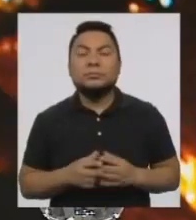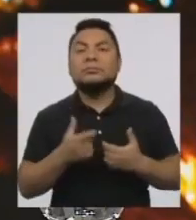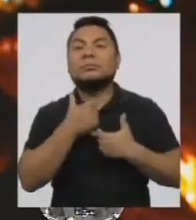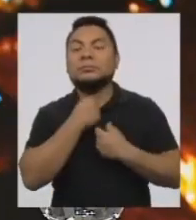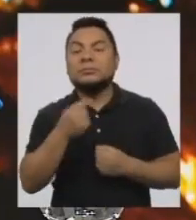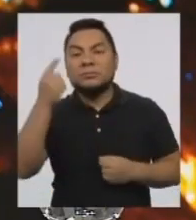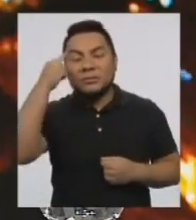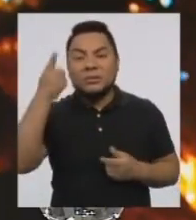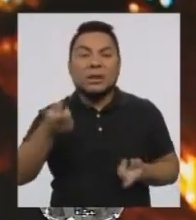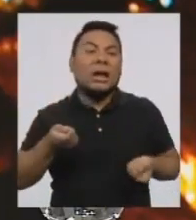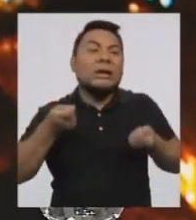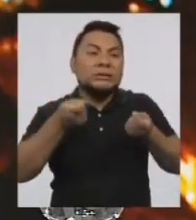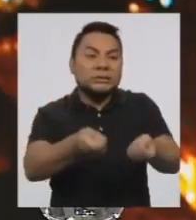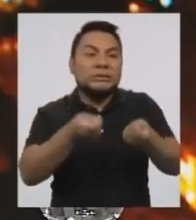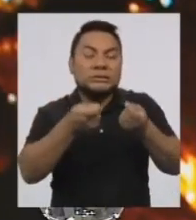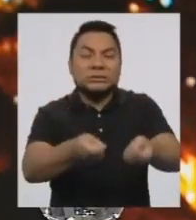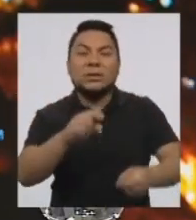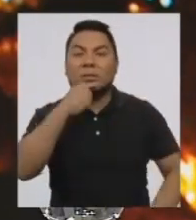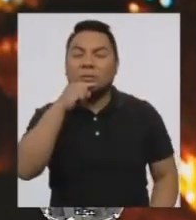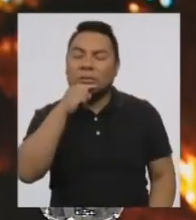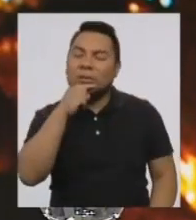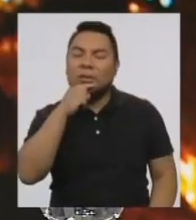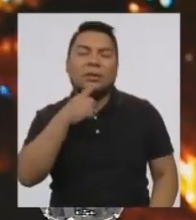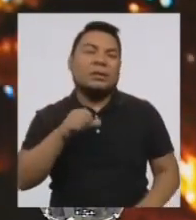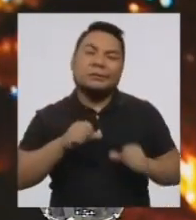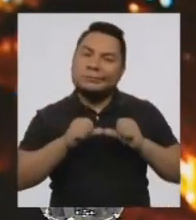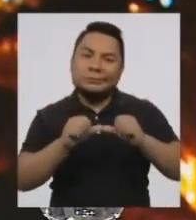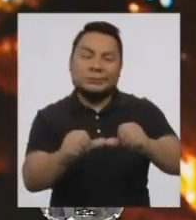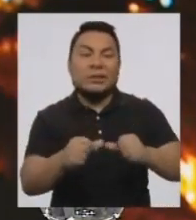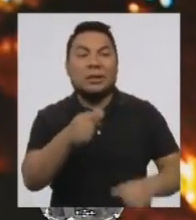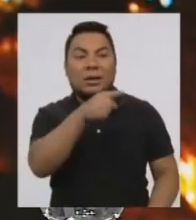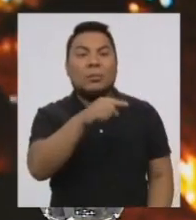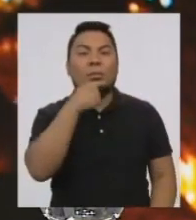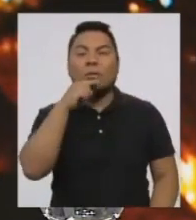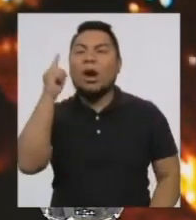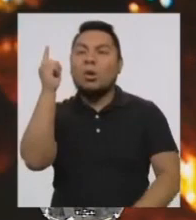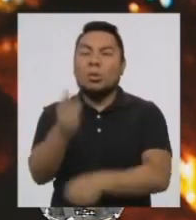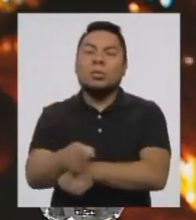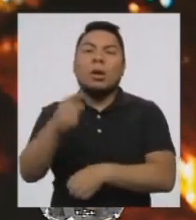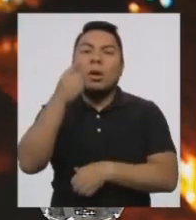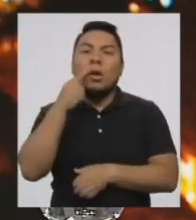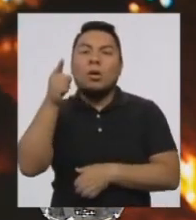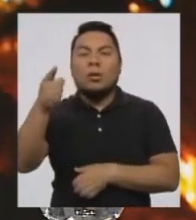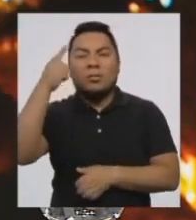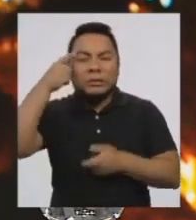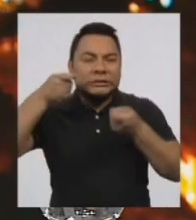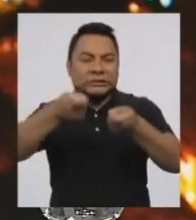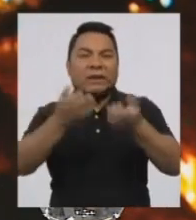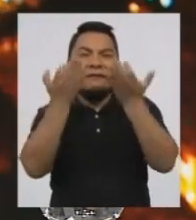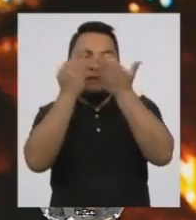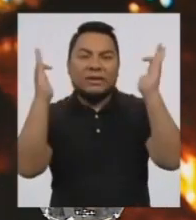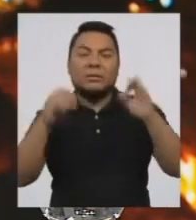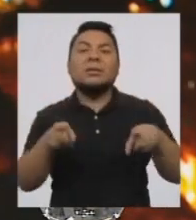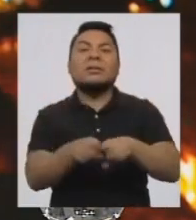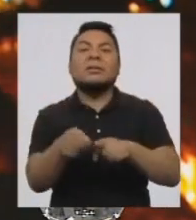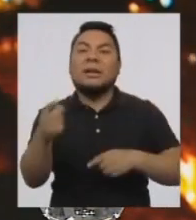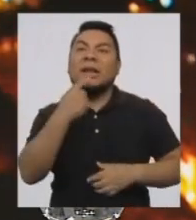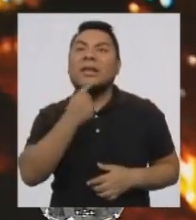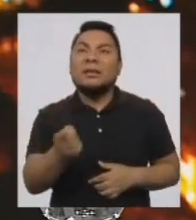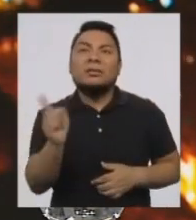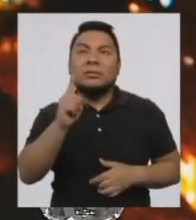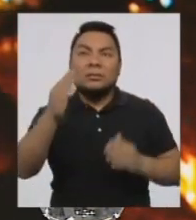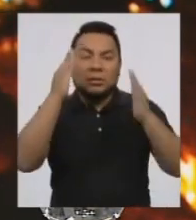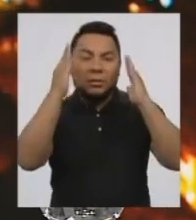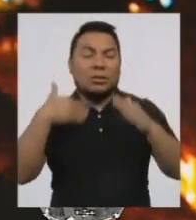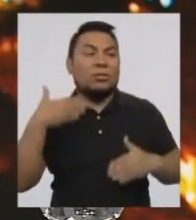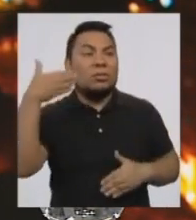El acoso a las mujeres no cesa. Una estudiante denunció a un hombre por hostigarla desde las redes sociales. Además, asegura que no fue atendida en